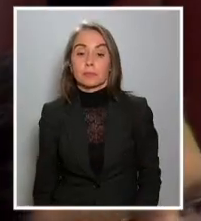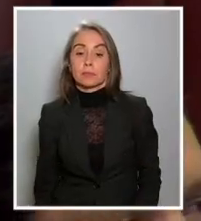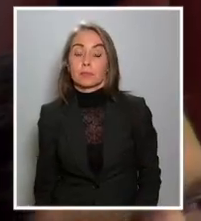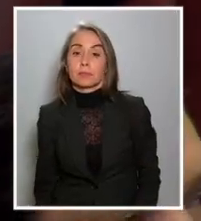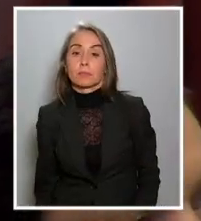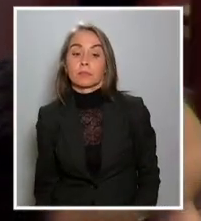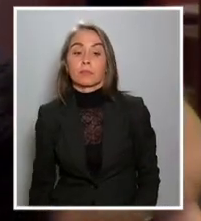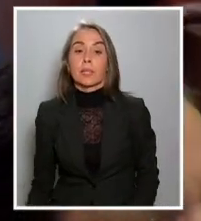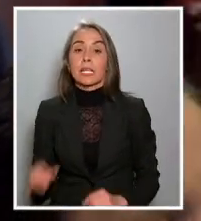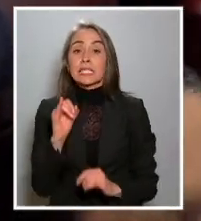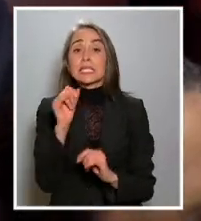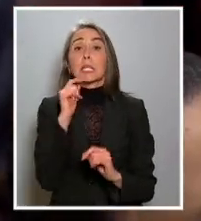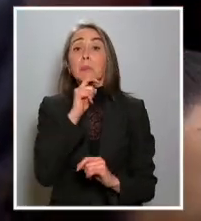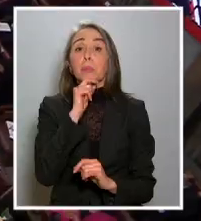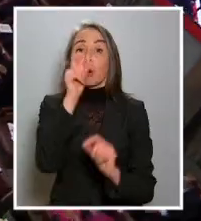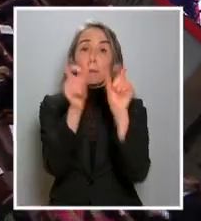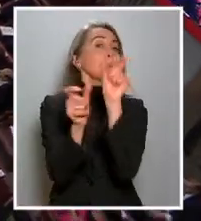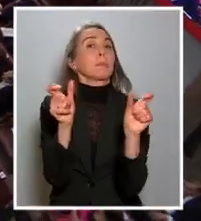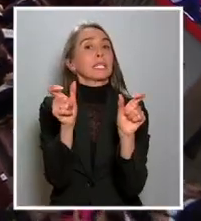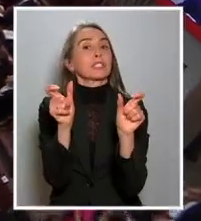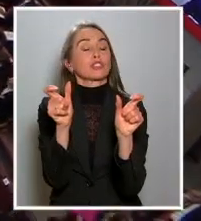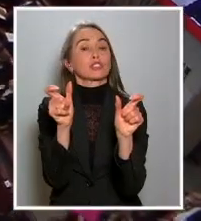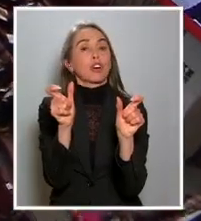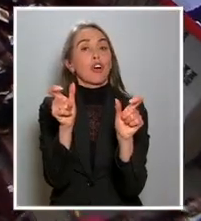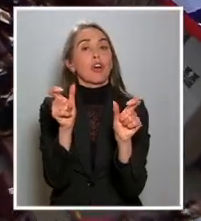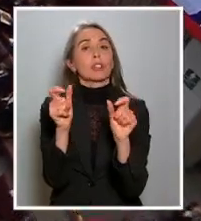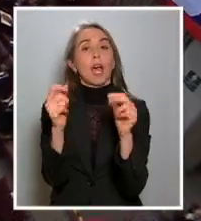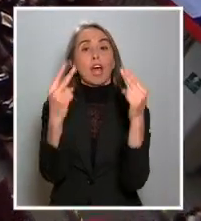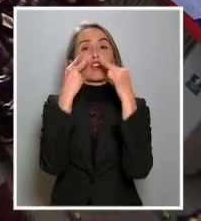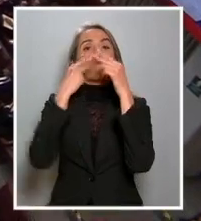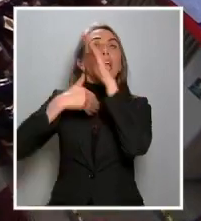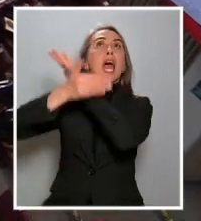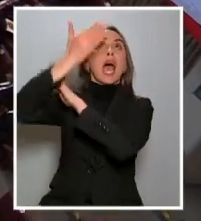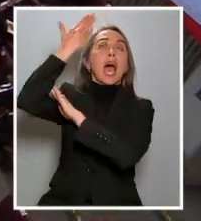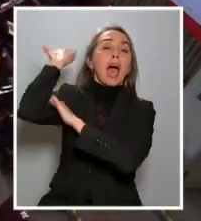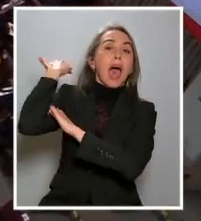Si es que nos estuvieran mirando desde su lugar en la historia,